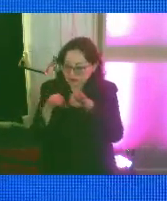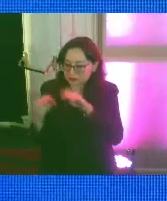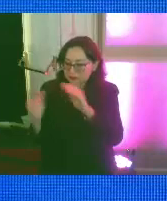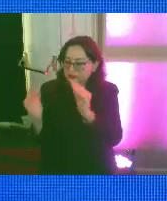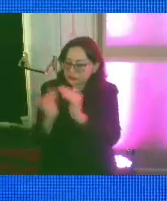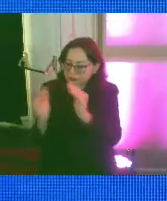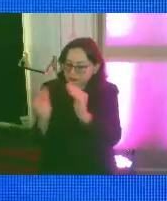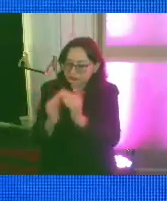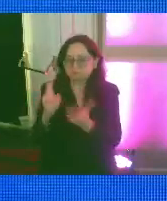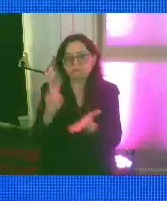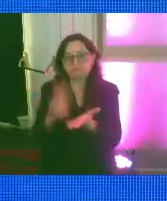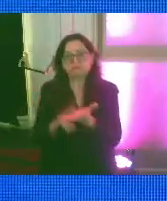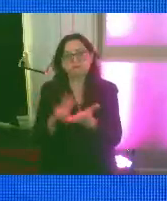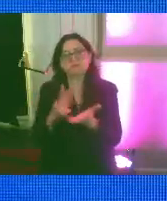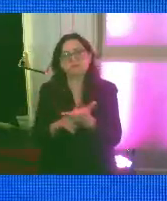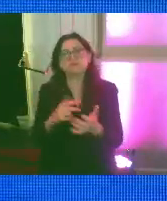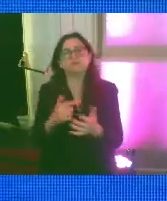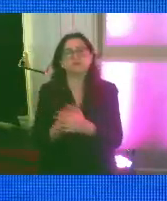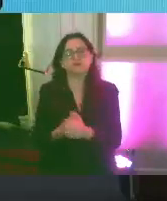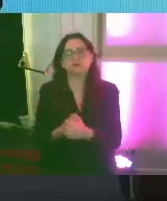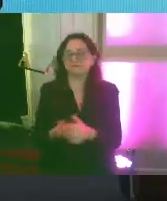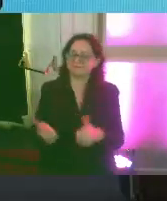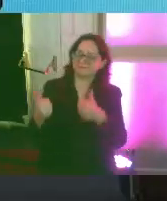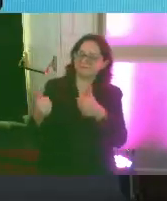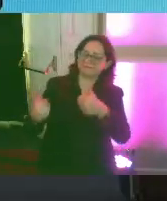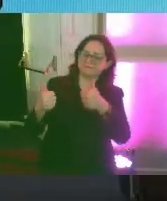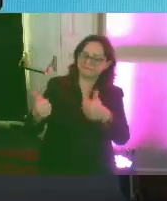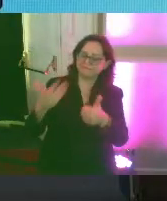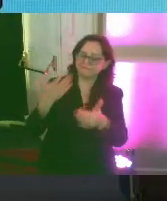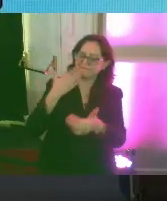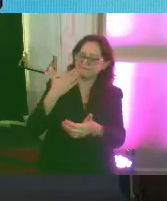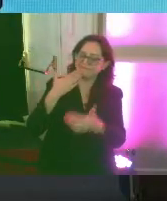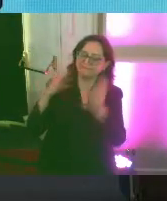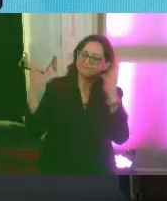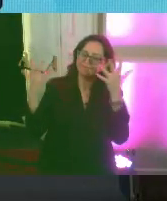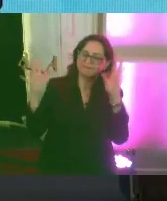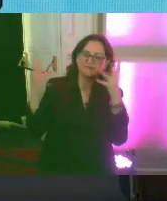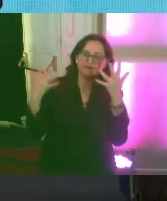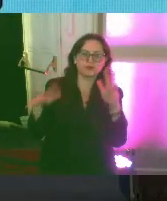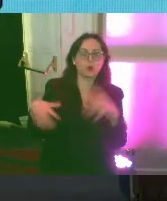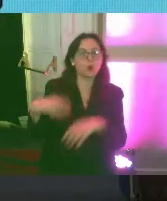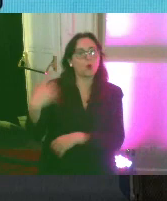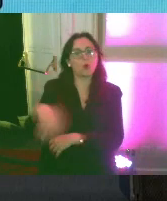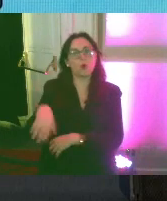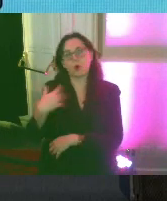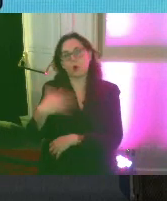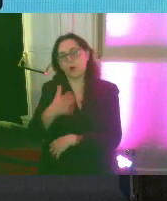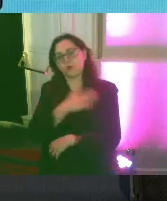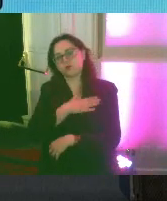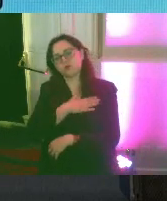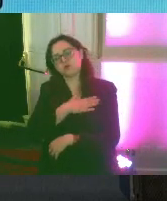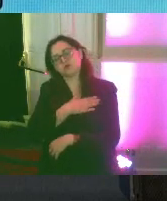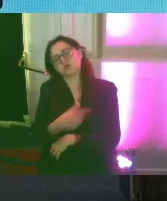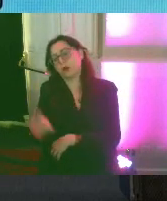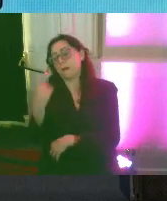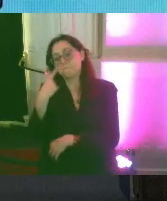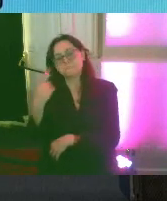una palmadita en la espalda y decir, ¡ay, qué heroína, mujer maravilla! ¿Cómo hace todo al mismo tiempo? Mirá cómo tiene, ¿no?